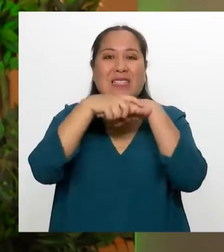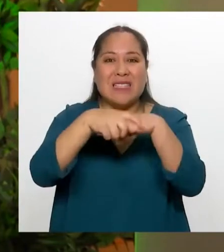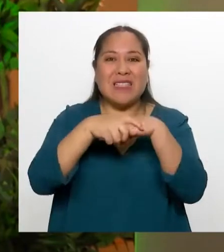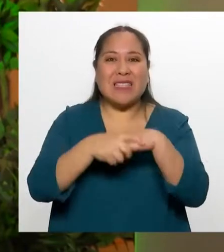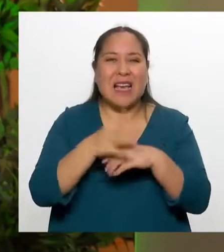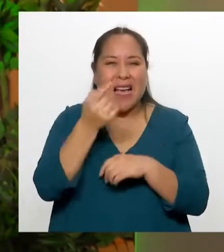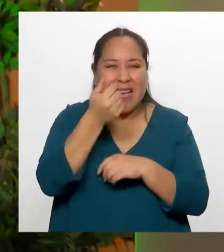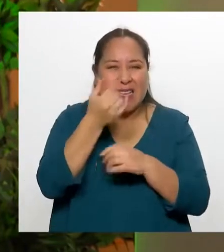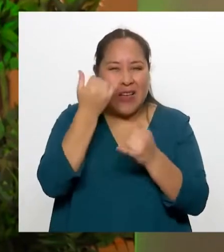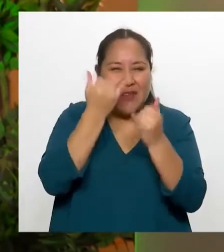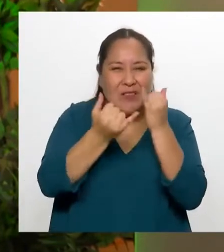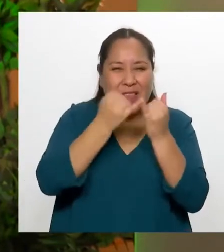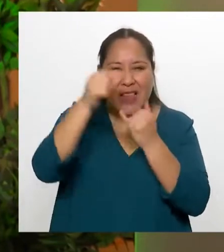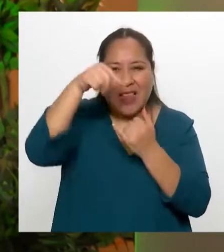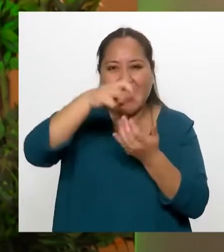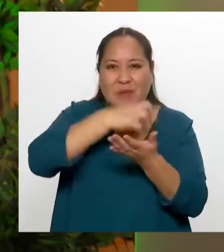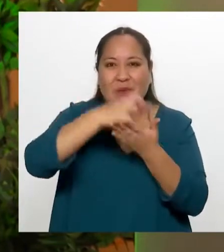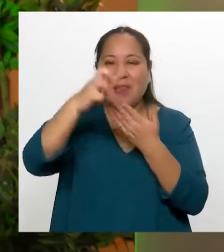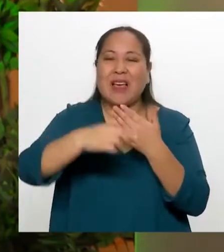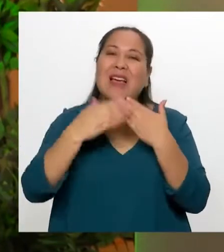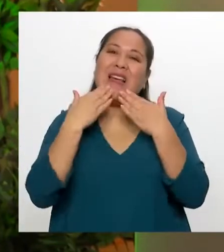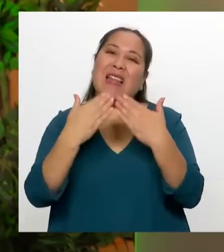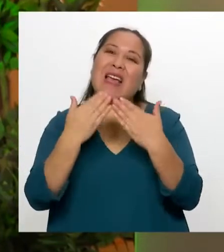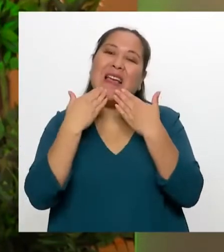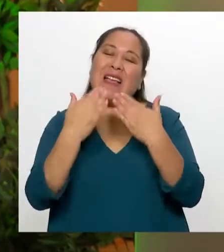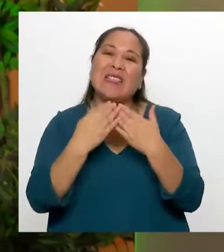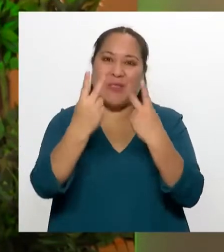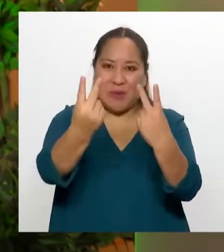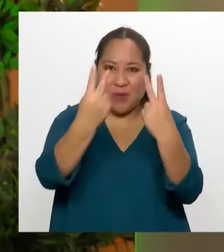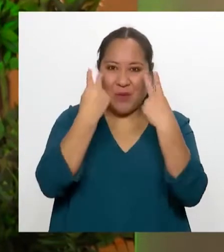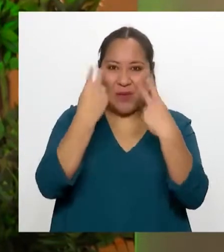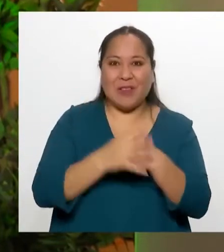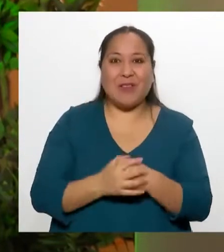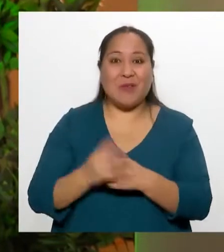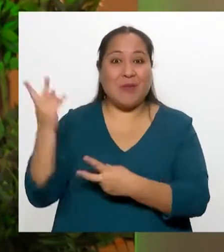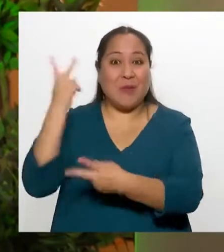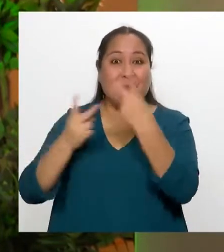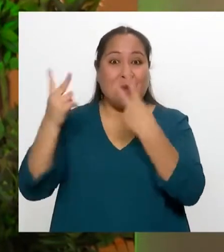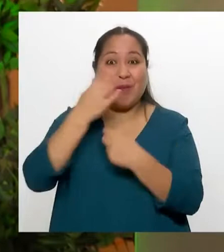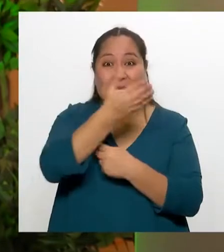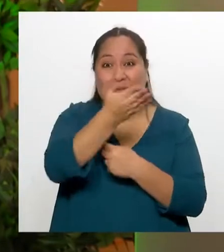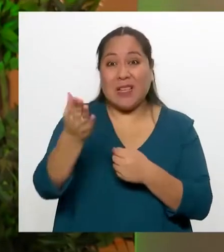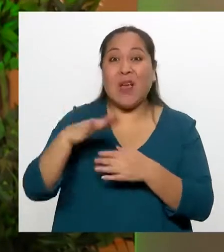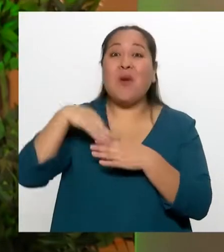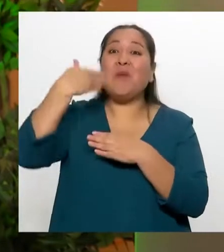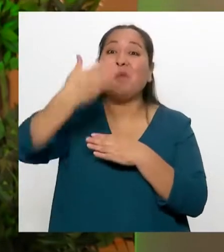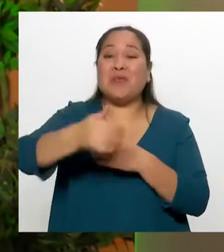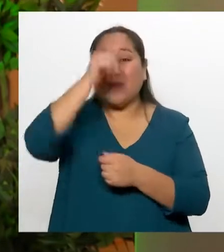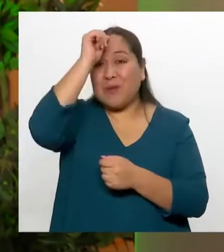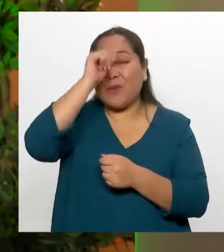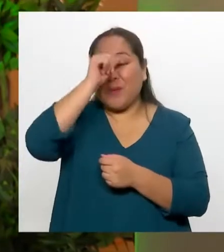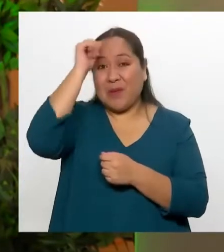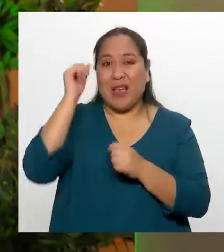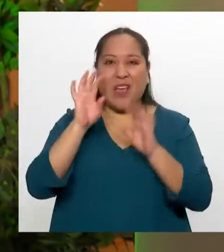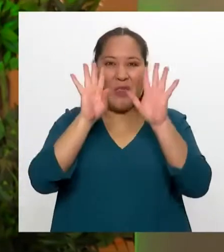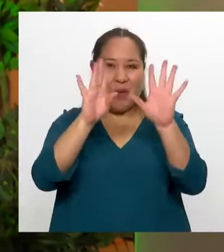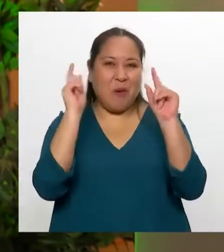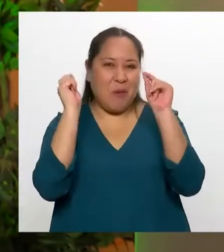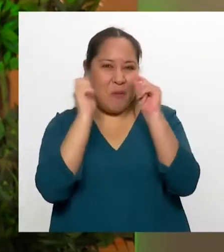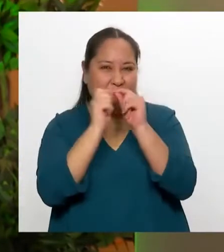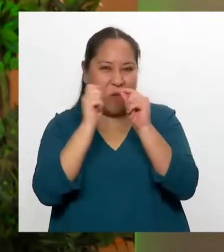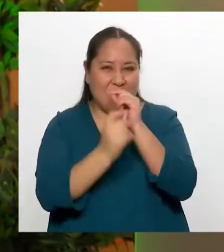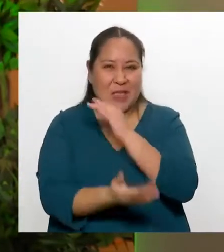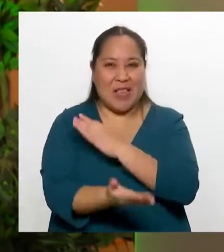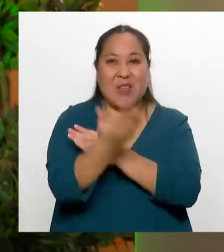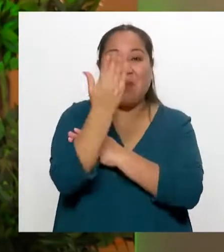para todos. Ya así llegamos al final del programa. Gracias por su sintonía. Volveremos con ustedes el próximo domingo